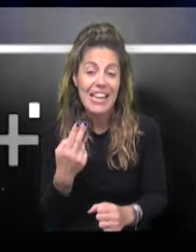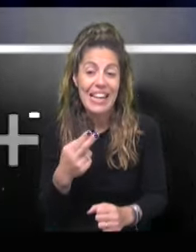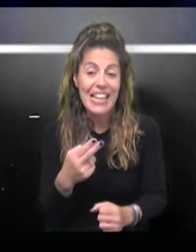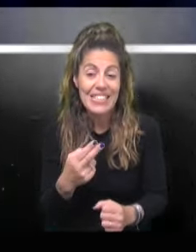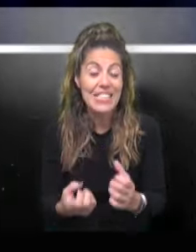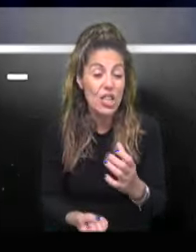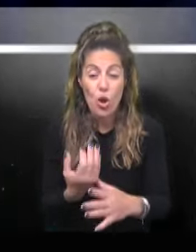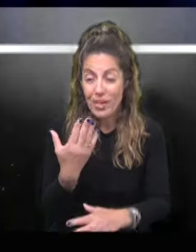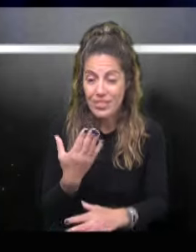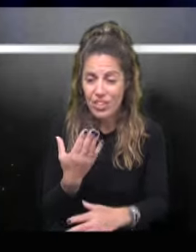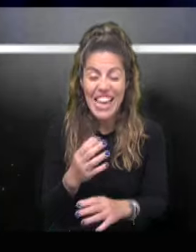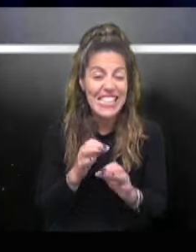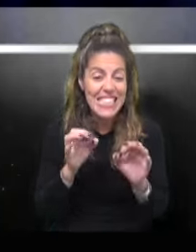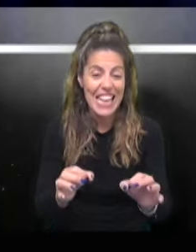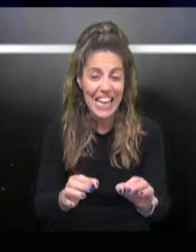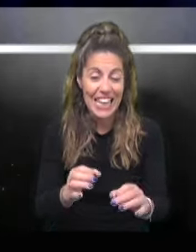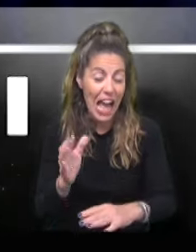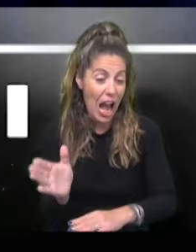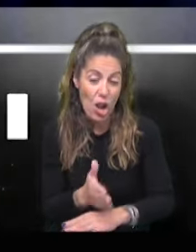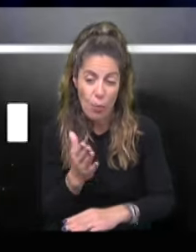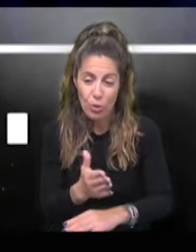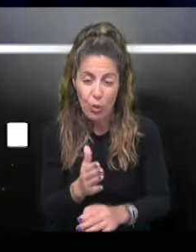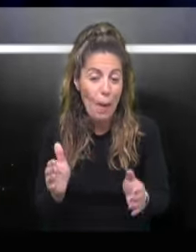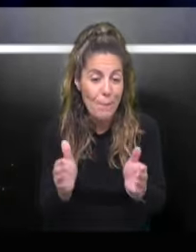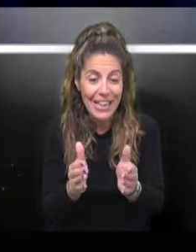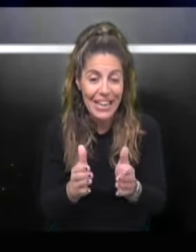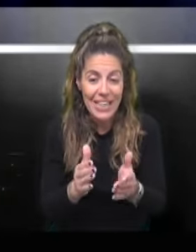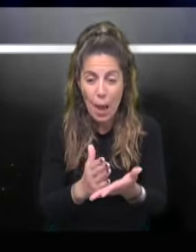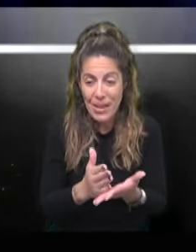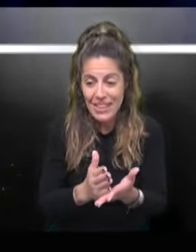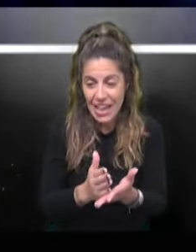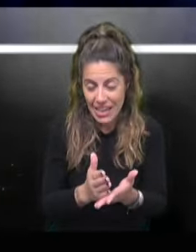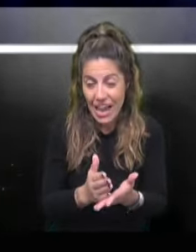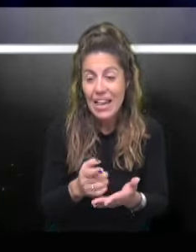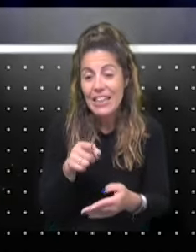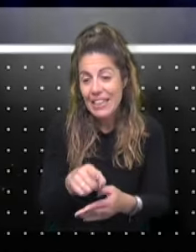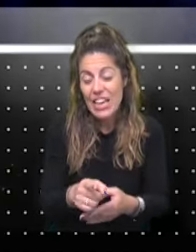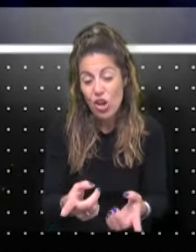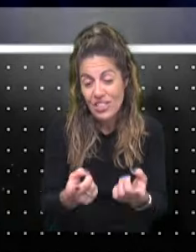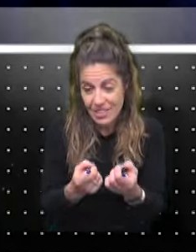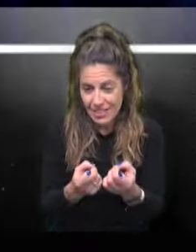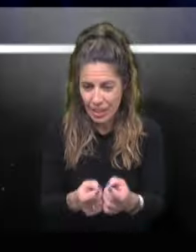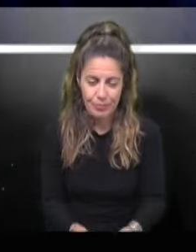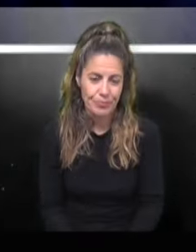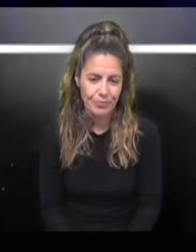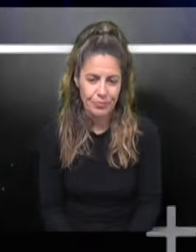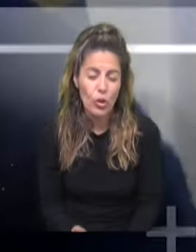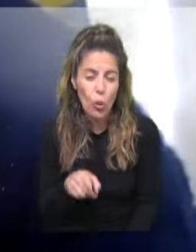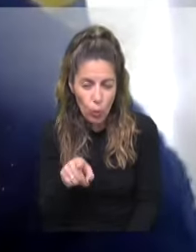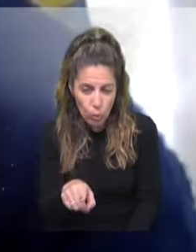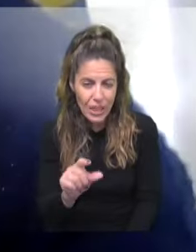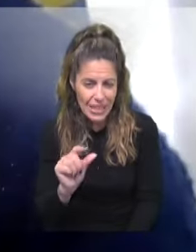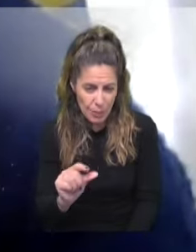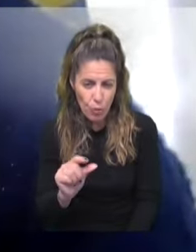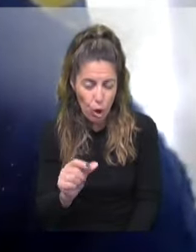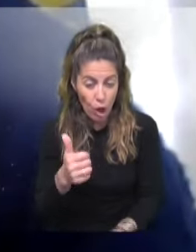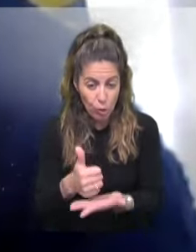innovaciones este lleguen a los productores de pequeña y de mediana escala que son los que En definitiva lo necesitan eh Rodríguez usted hace poco estuvo